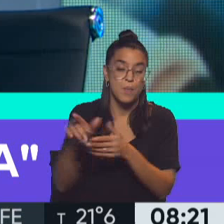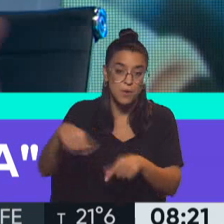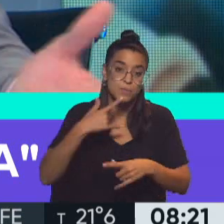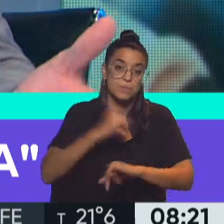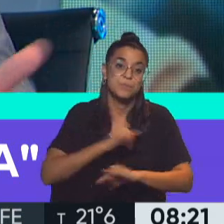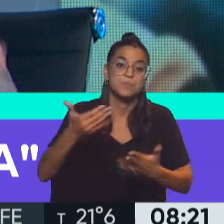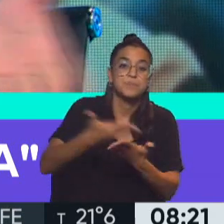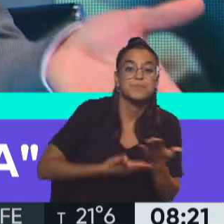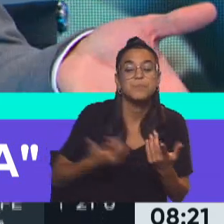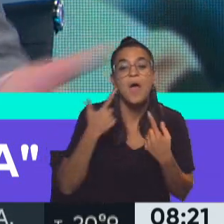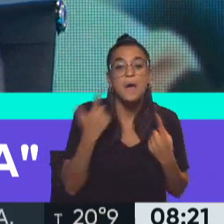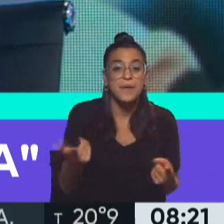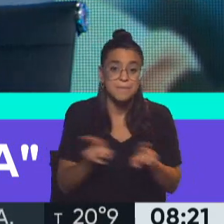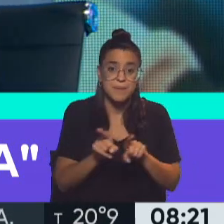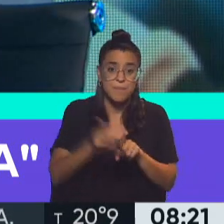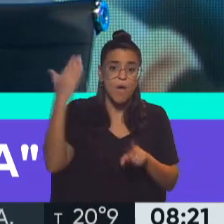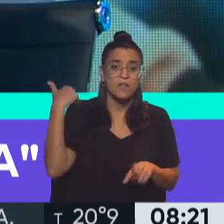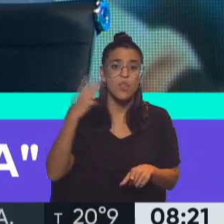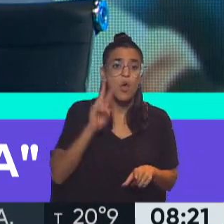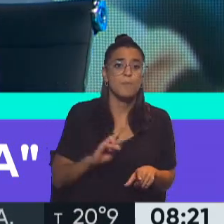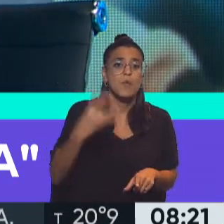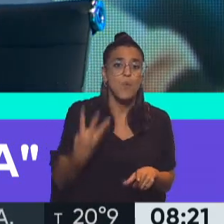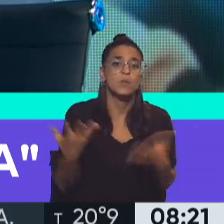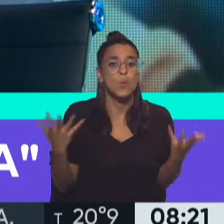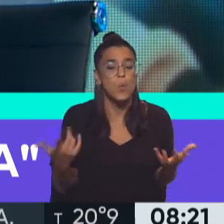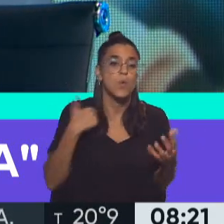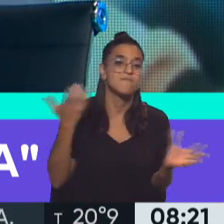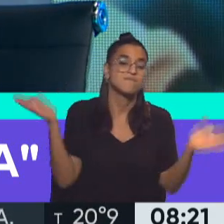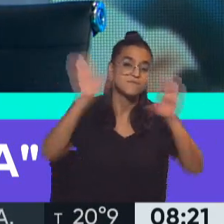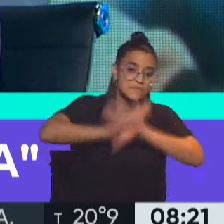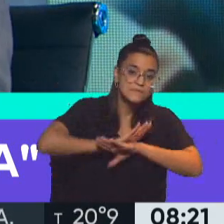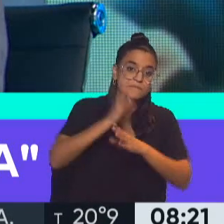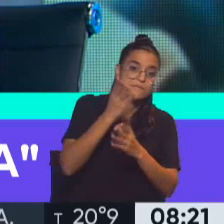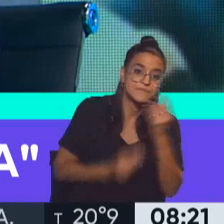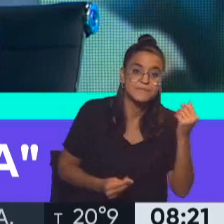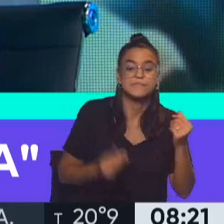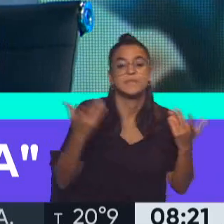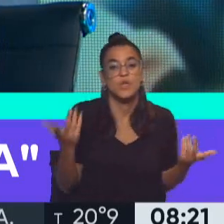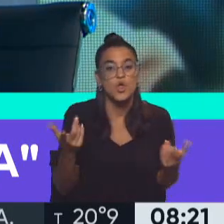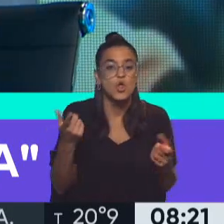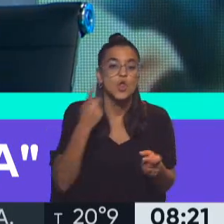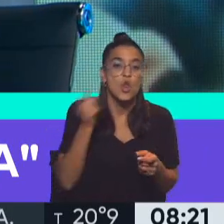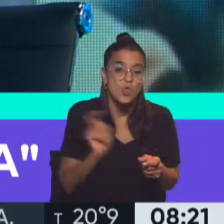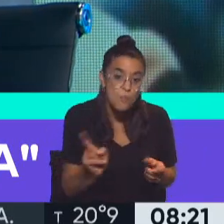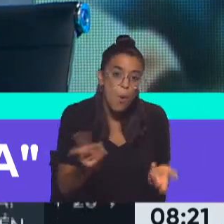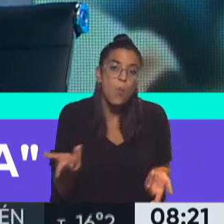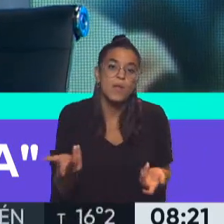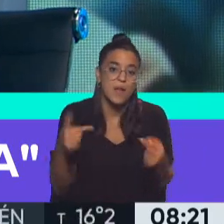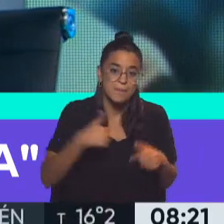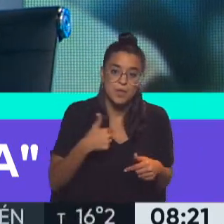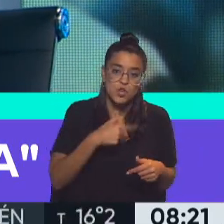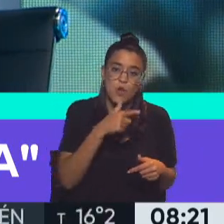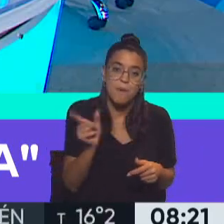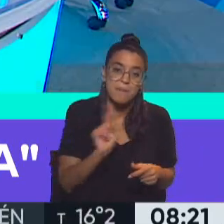publican una revisión crítica donde digan, como dijeron en el 2004, uy, nos equivocamos, fuimos muy indulgentes, no nos dimos cuenta mucho y demás. A mí no me